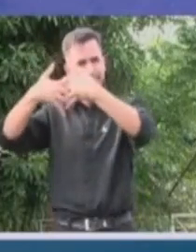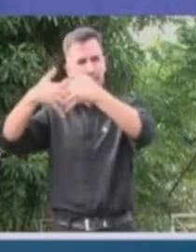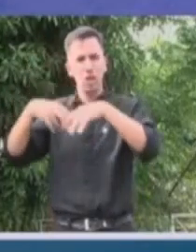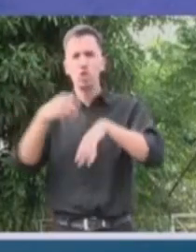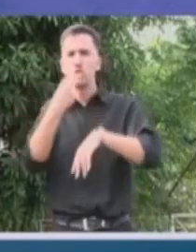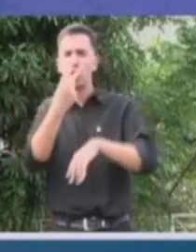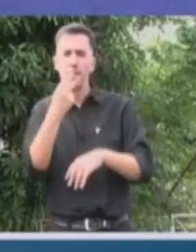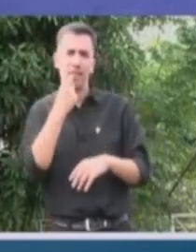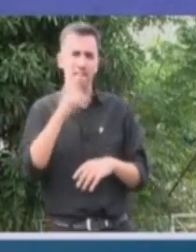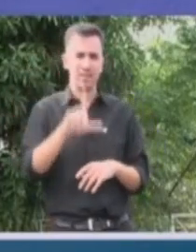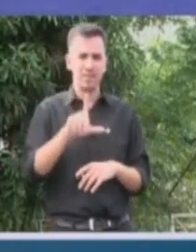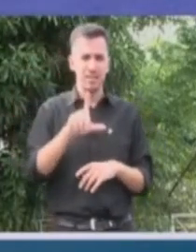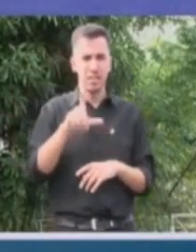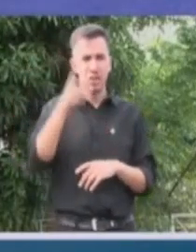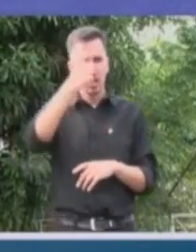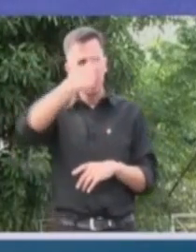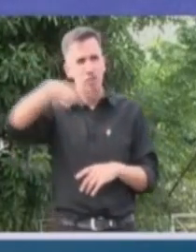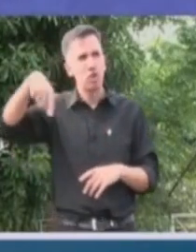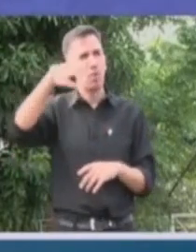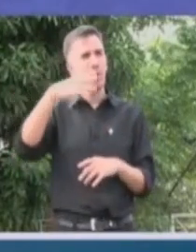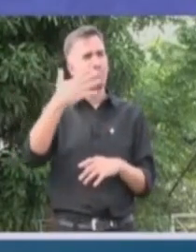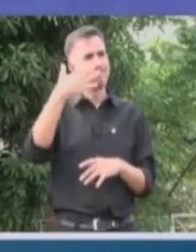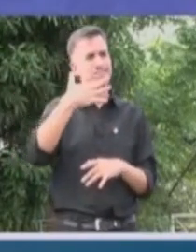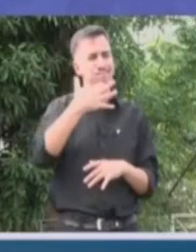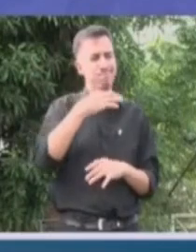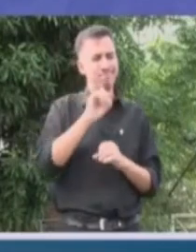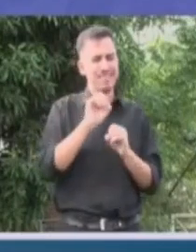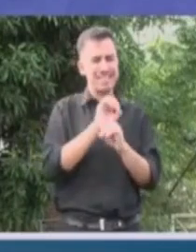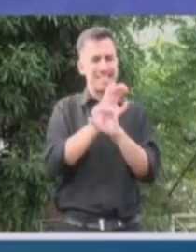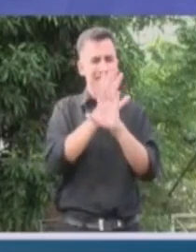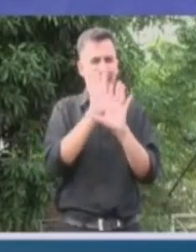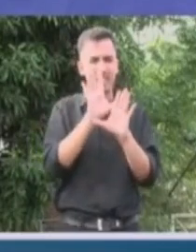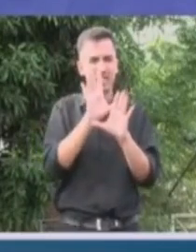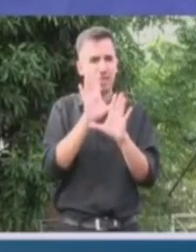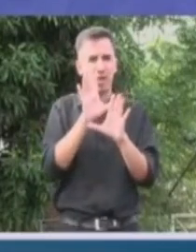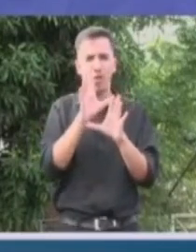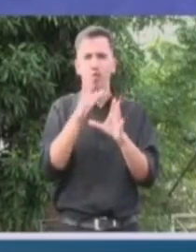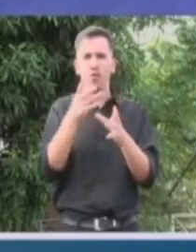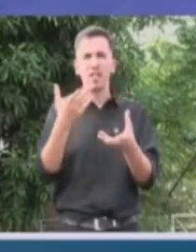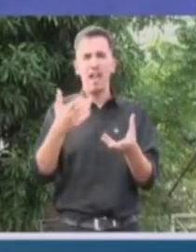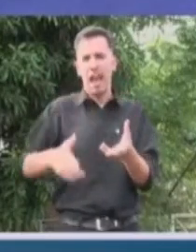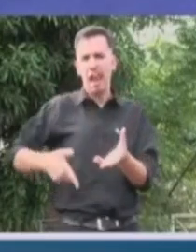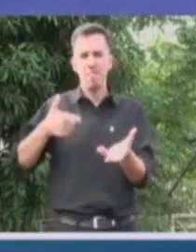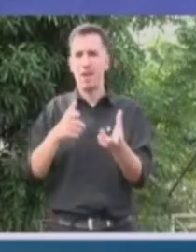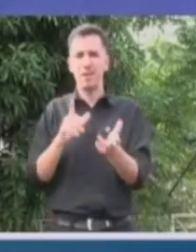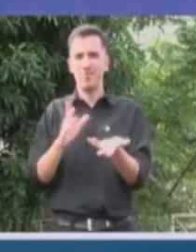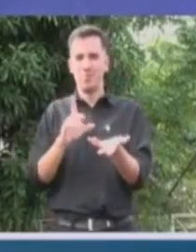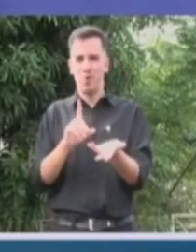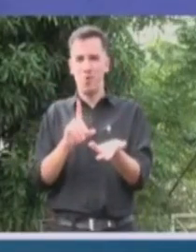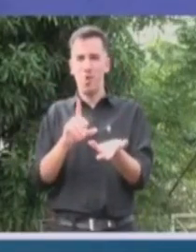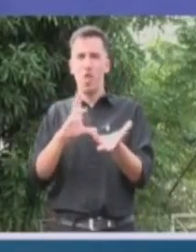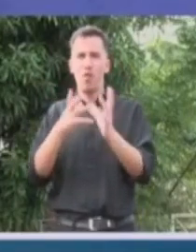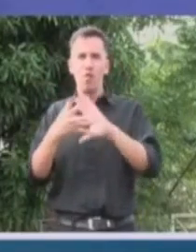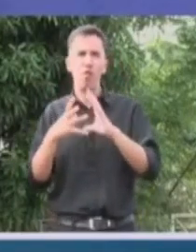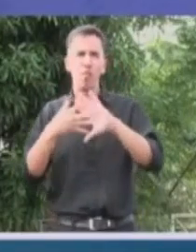abril debe servir para entender de que no hay arma más poderosa, aún en la